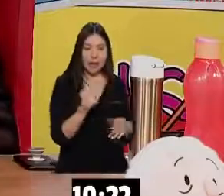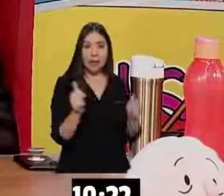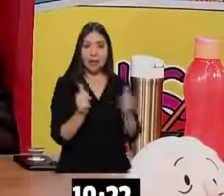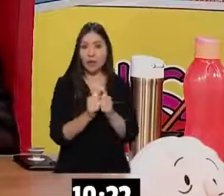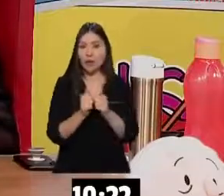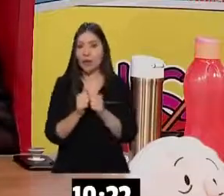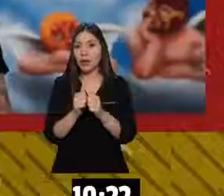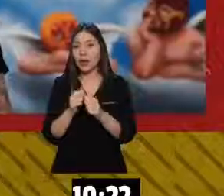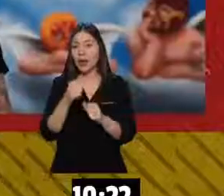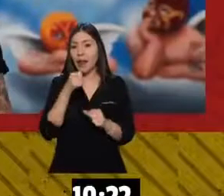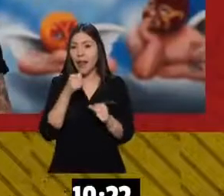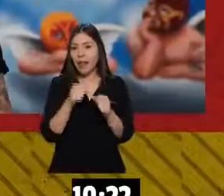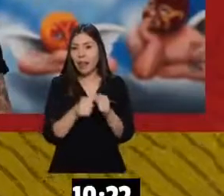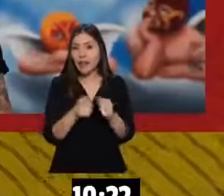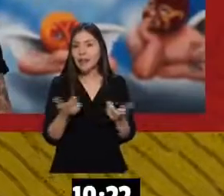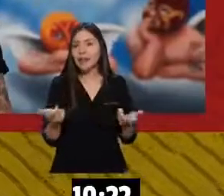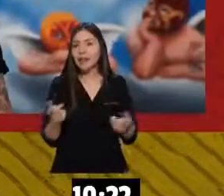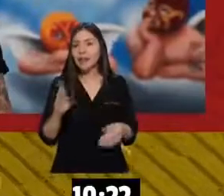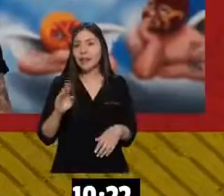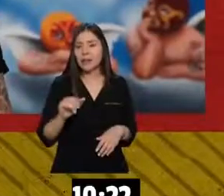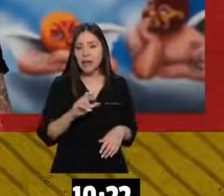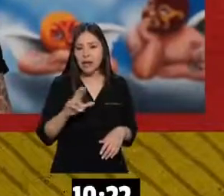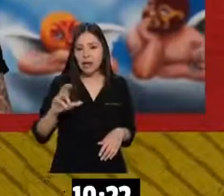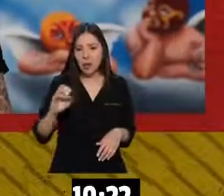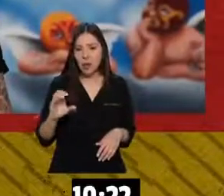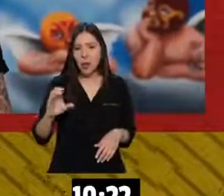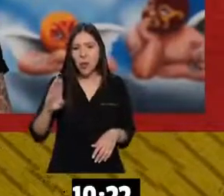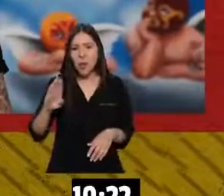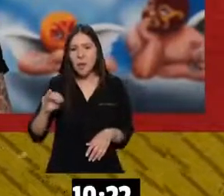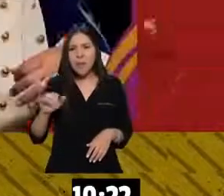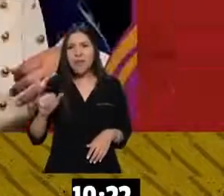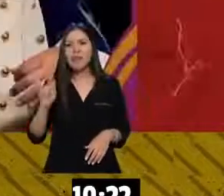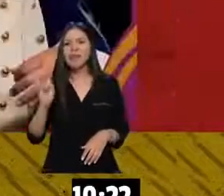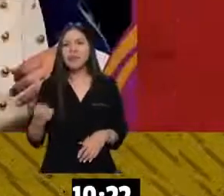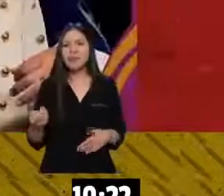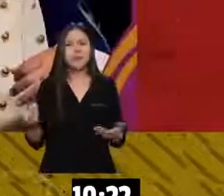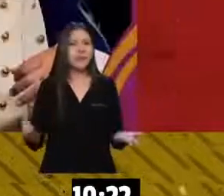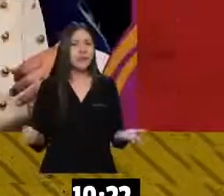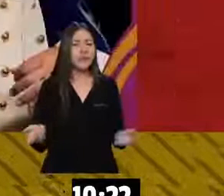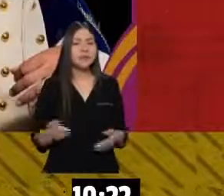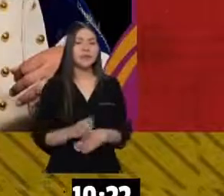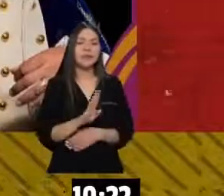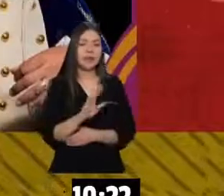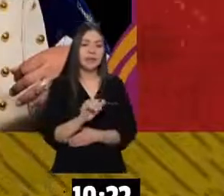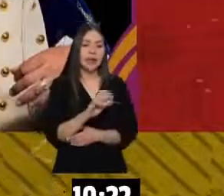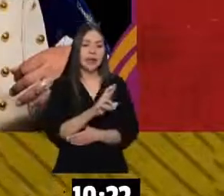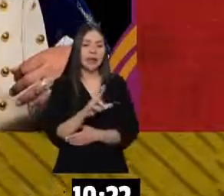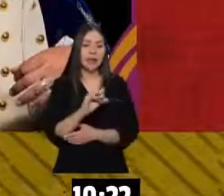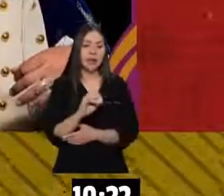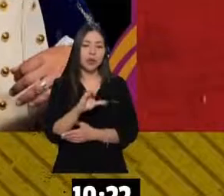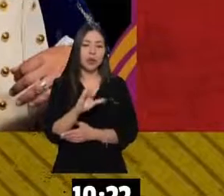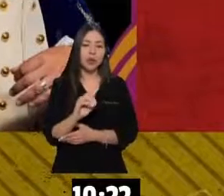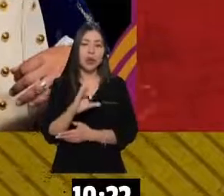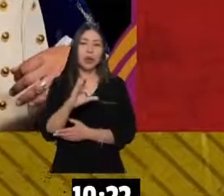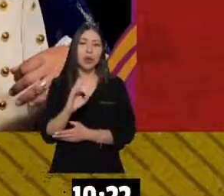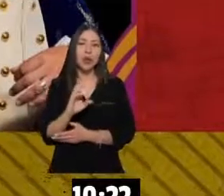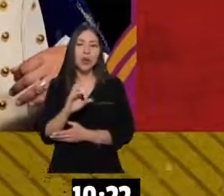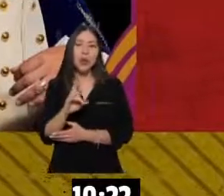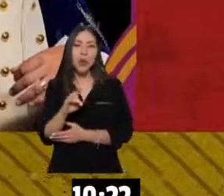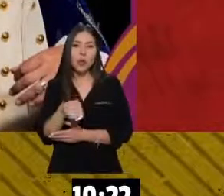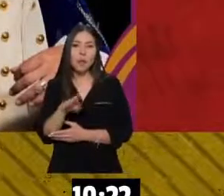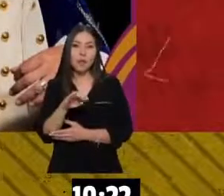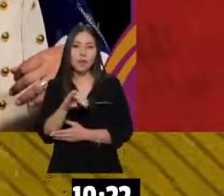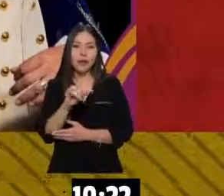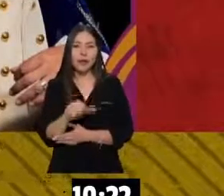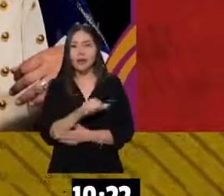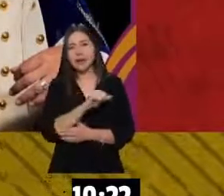Barroco. Barrocumbia, barrococumbia, ¿cómo? Barrococumbia, va una de Beethoven, que es